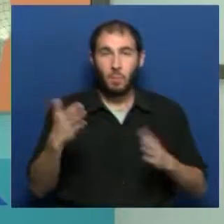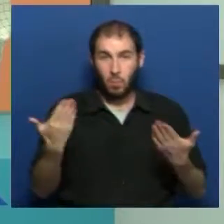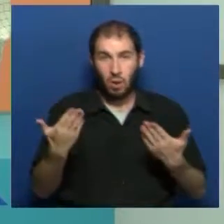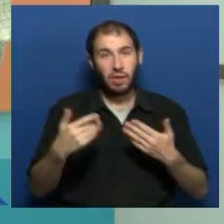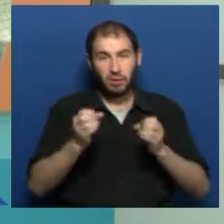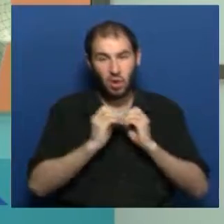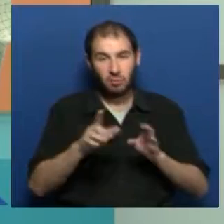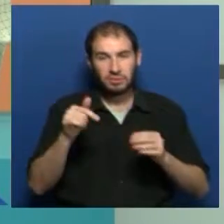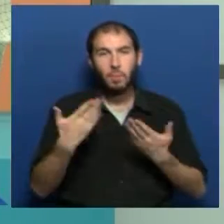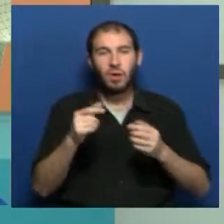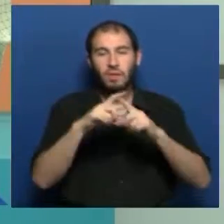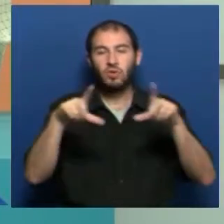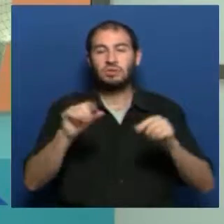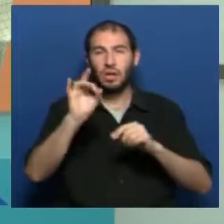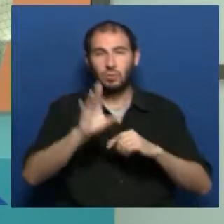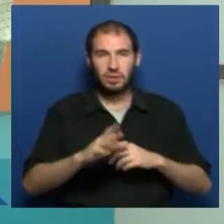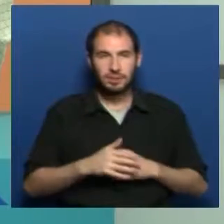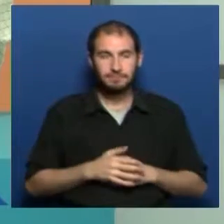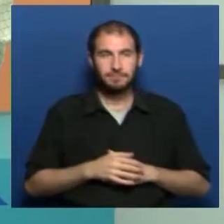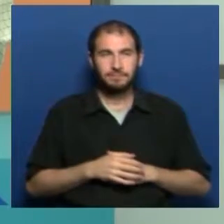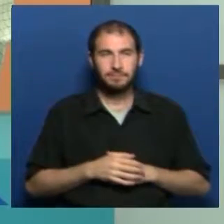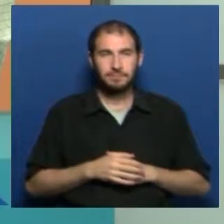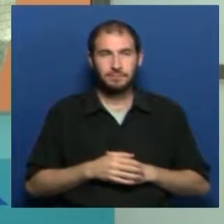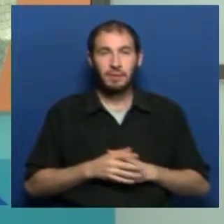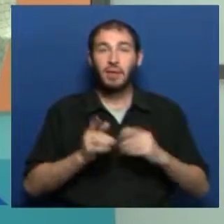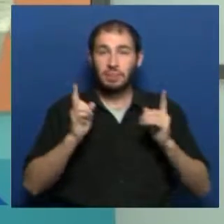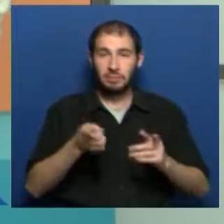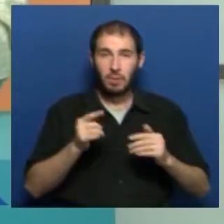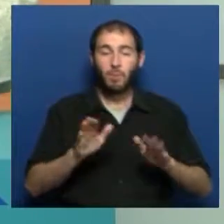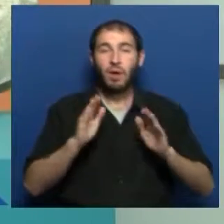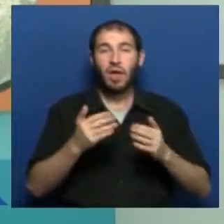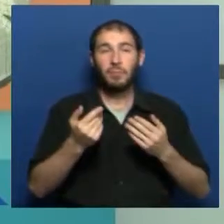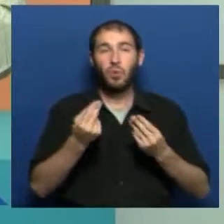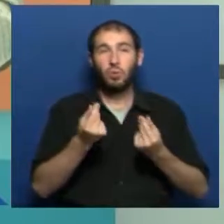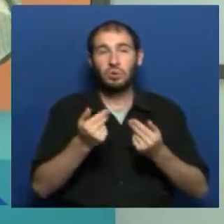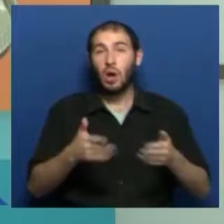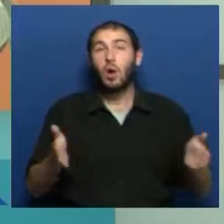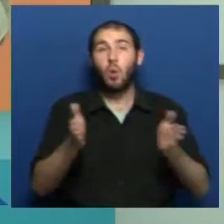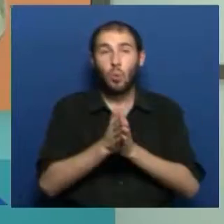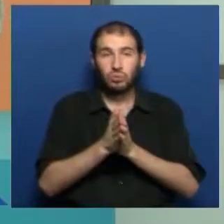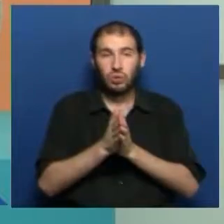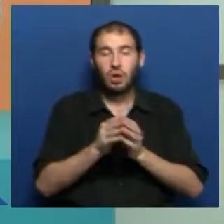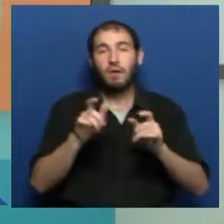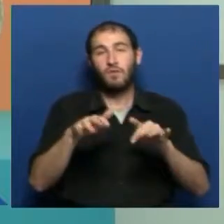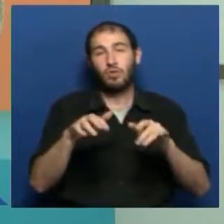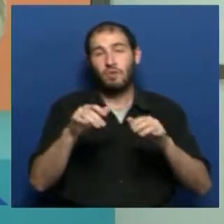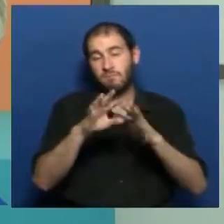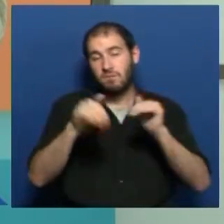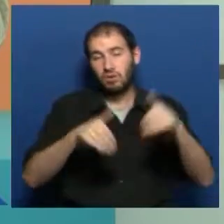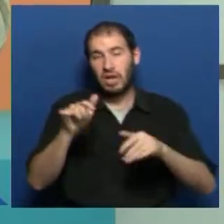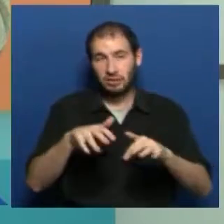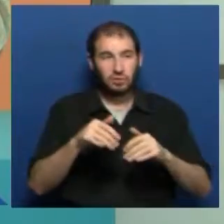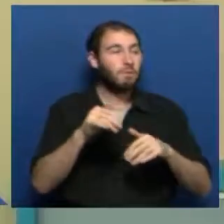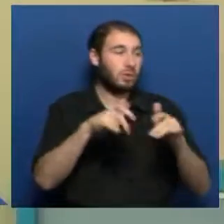la implementación de la boleta única. Es más, se podía llegar a utilizar en paralelo con el voto electrónico. O sea,